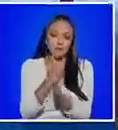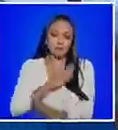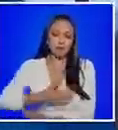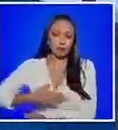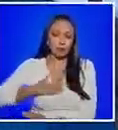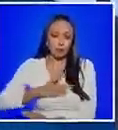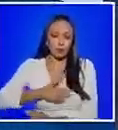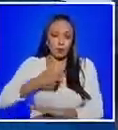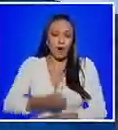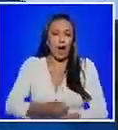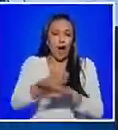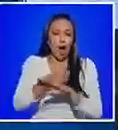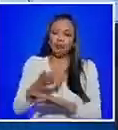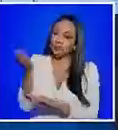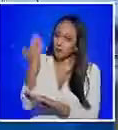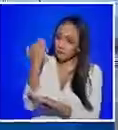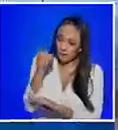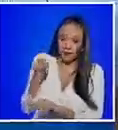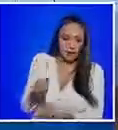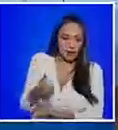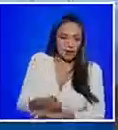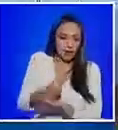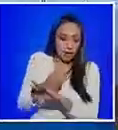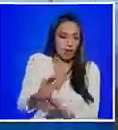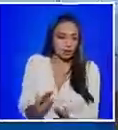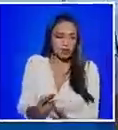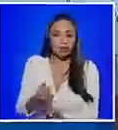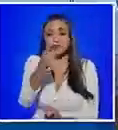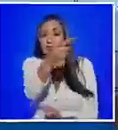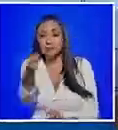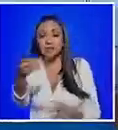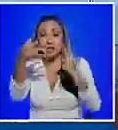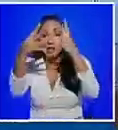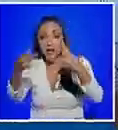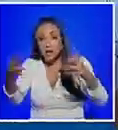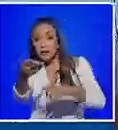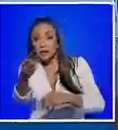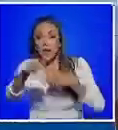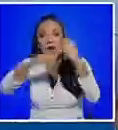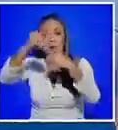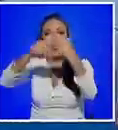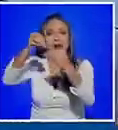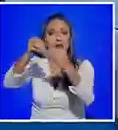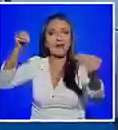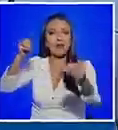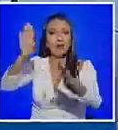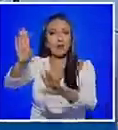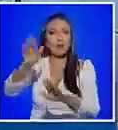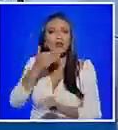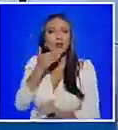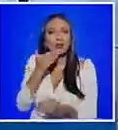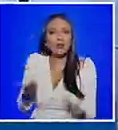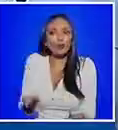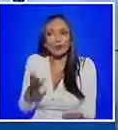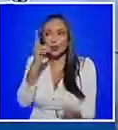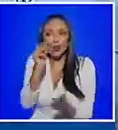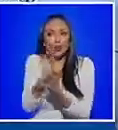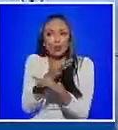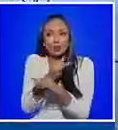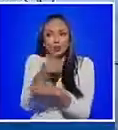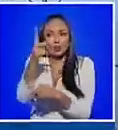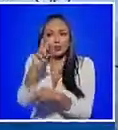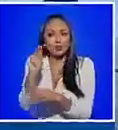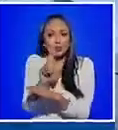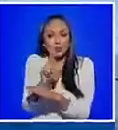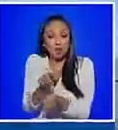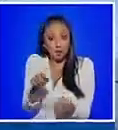las autoridades vengan hasta acá, recojan esos cables, hagan algo porque definitivamente la situación aquí se